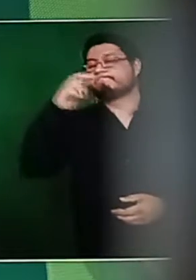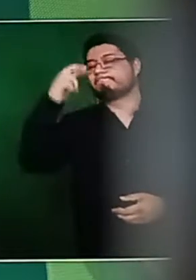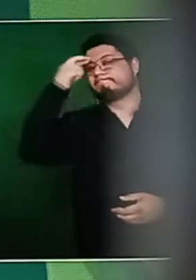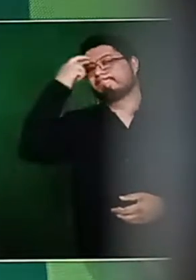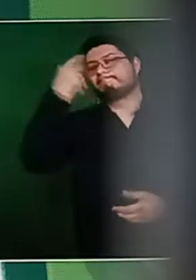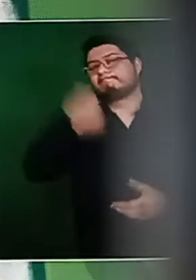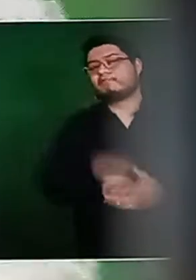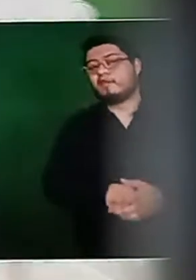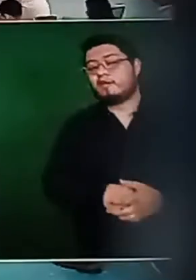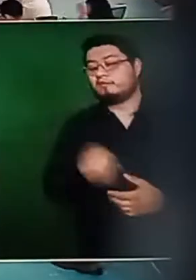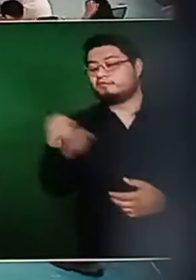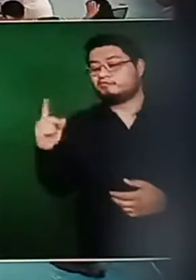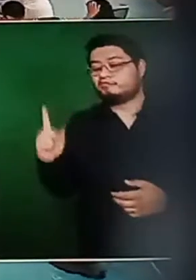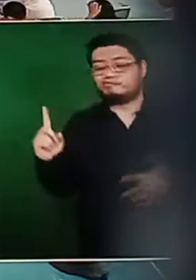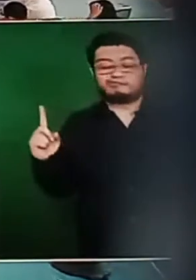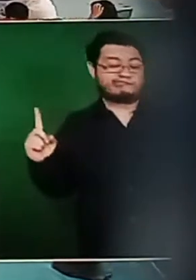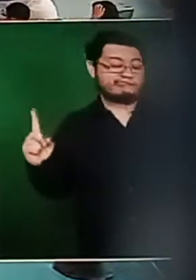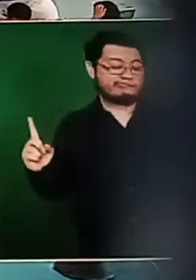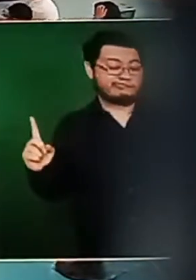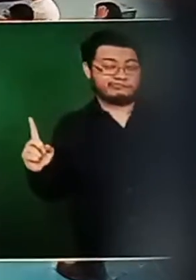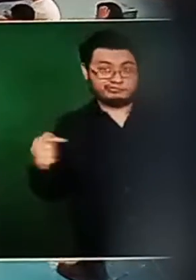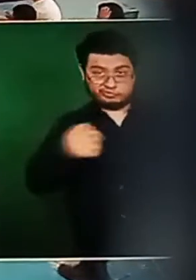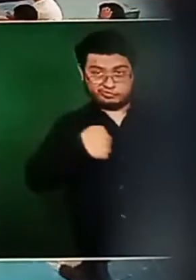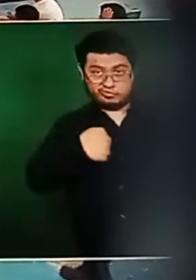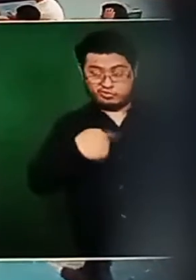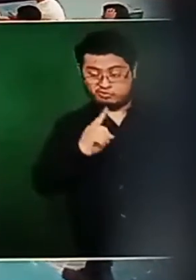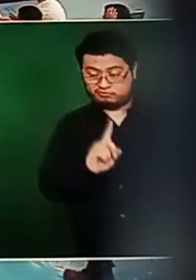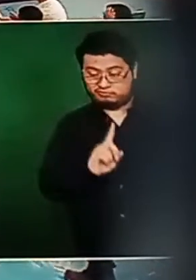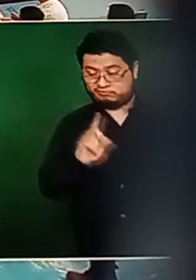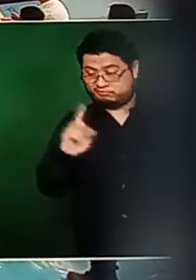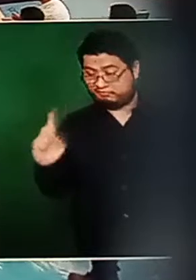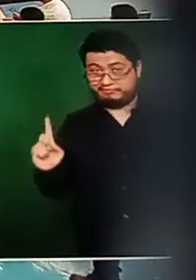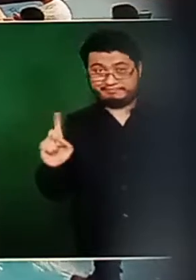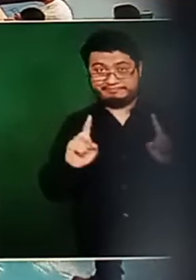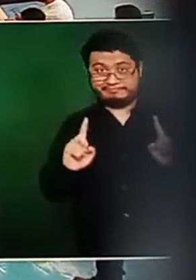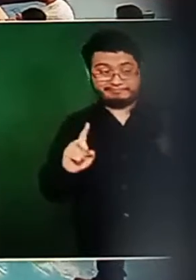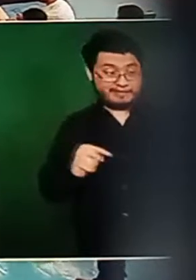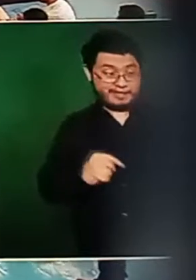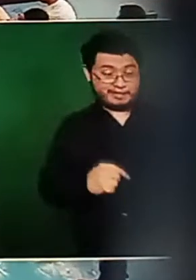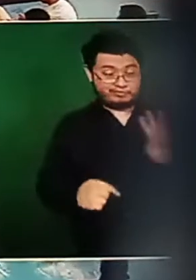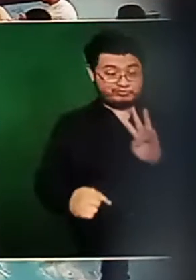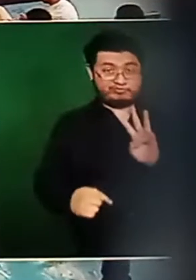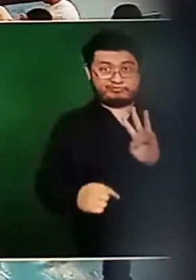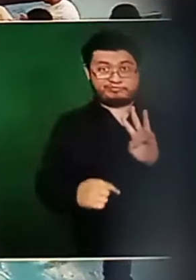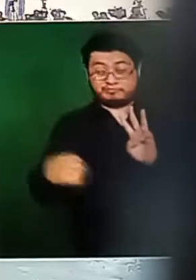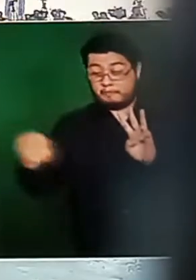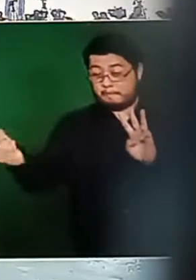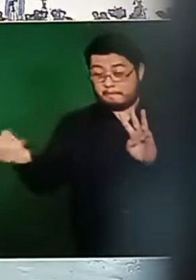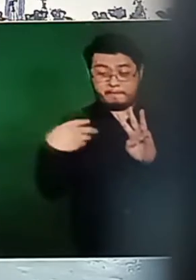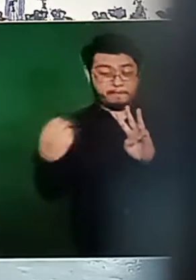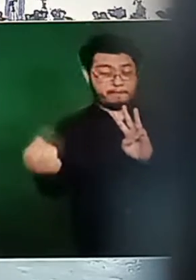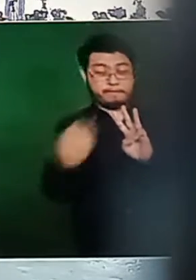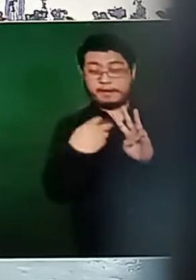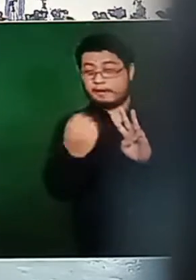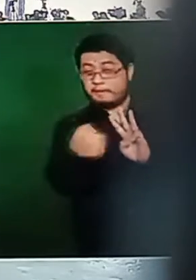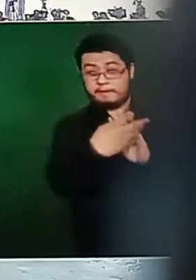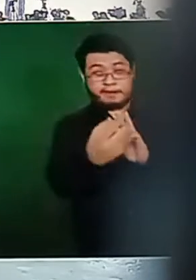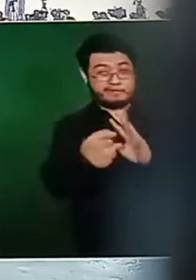y José Agustín pues se pegaron a los repes, como iban sobre mí, me dejaron